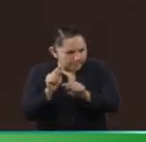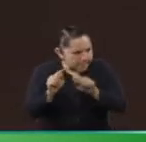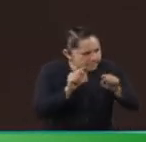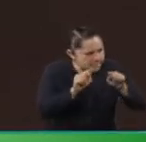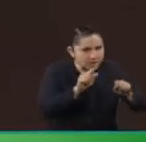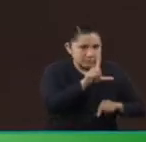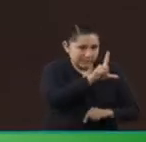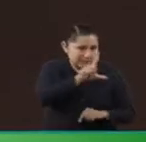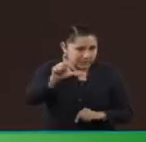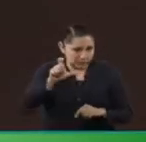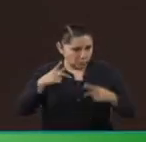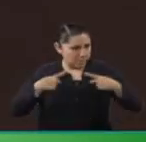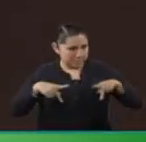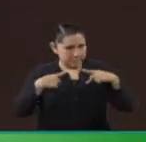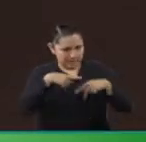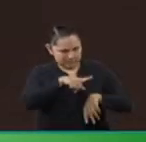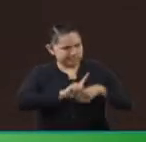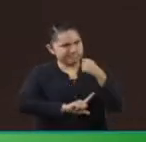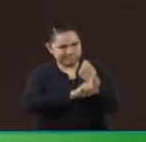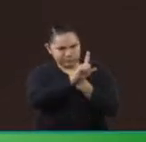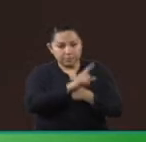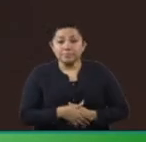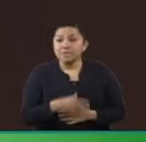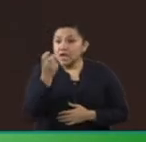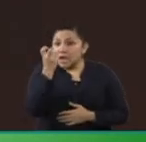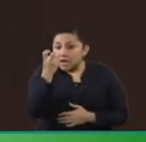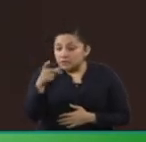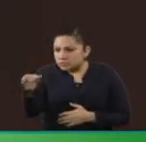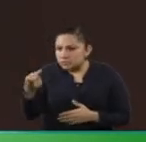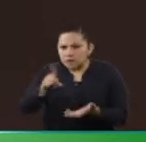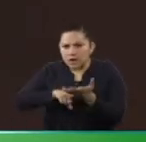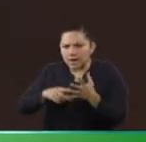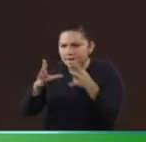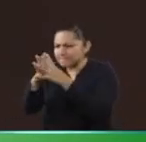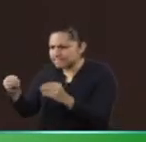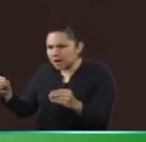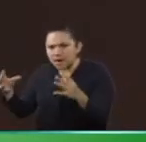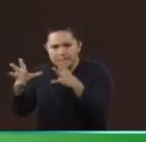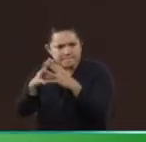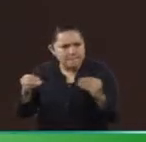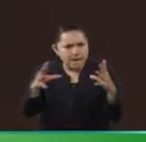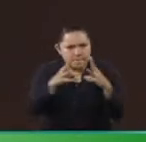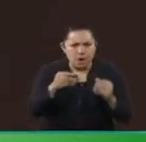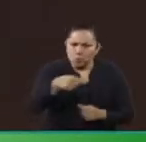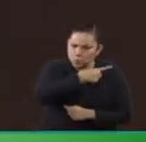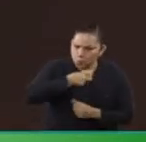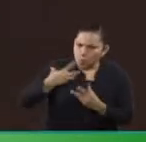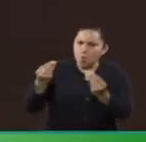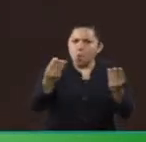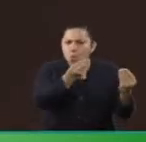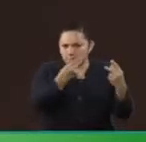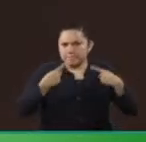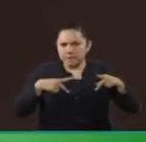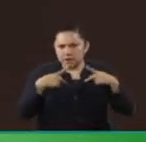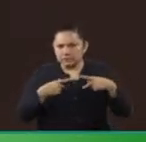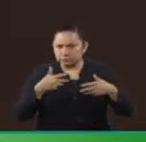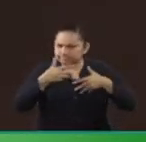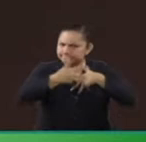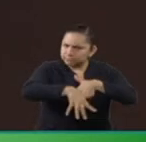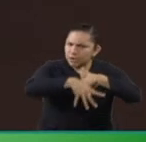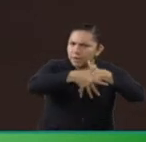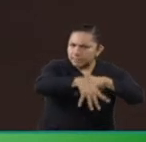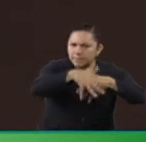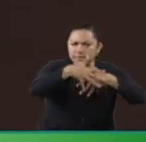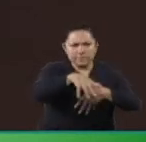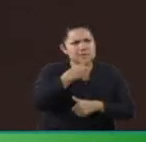nosotros y de nosotras desde el primer momento a movilizarnos en las calles para exigir su presentación con vida y alzar la